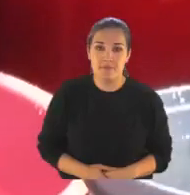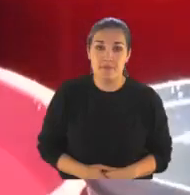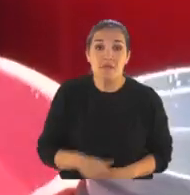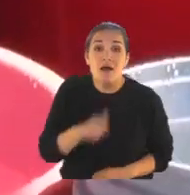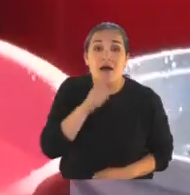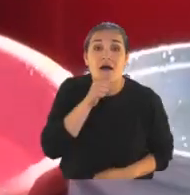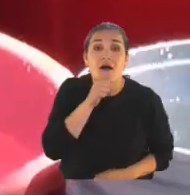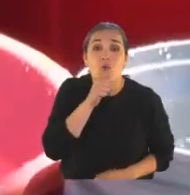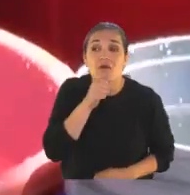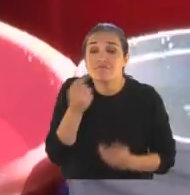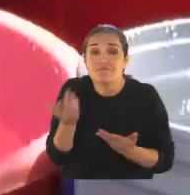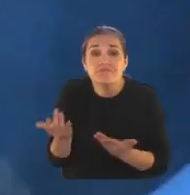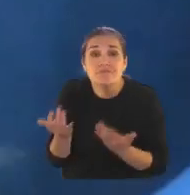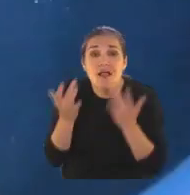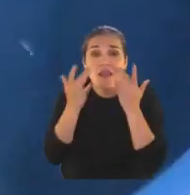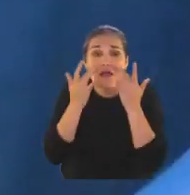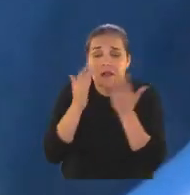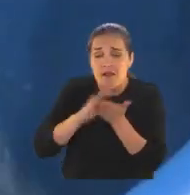Agua limpia.